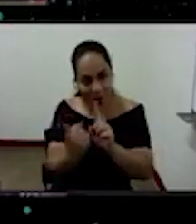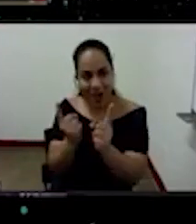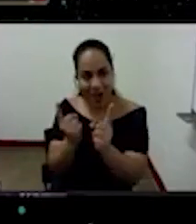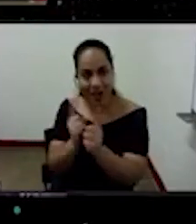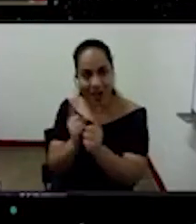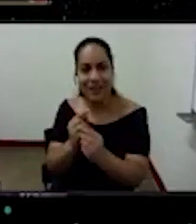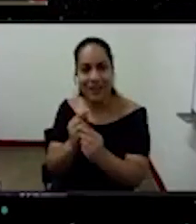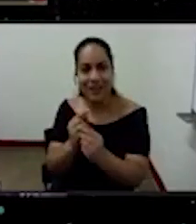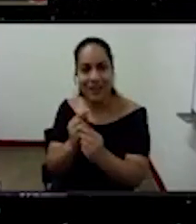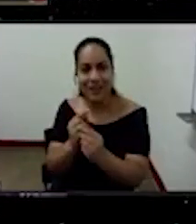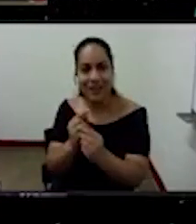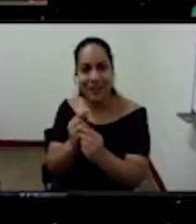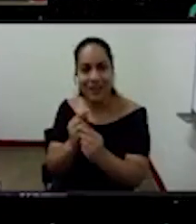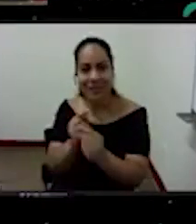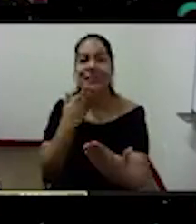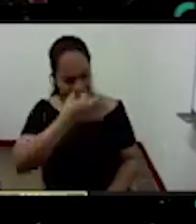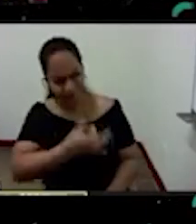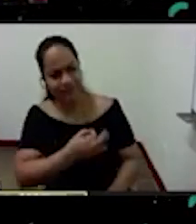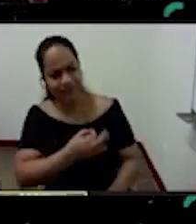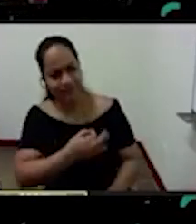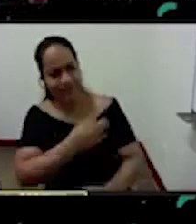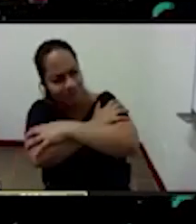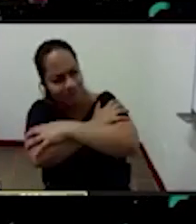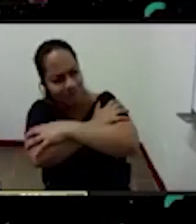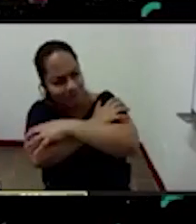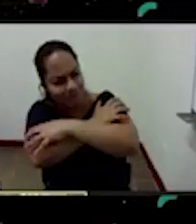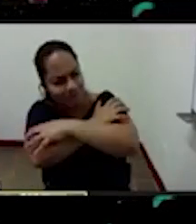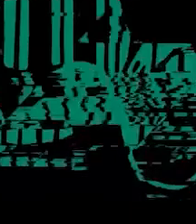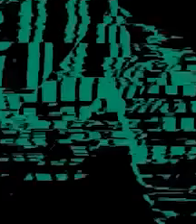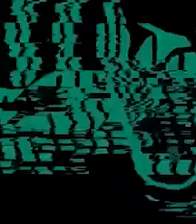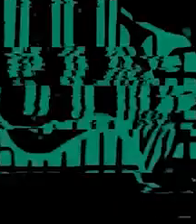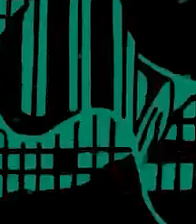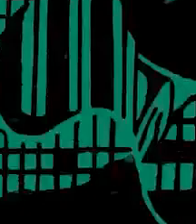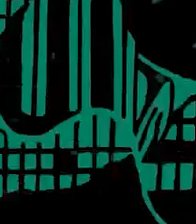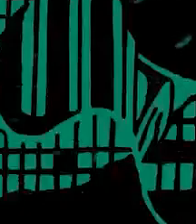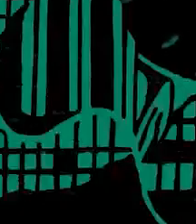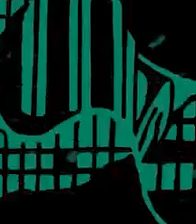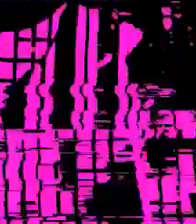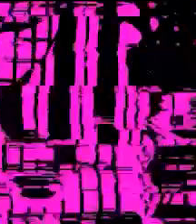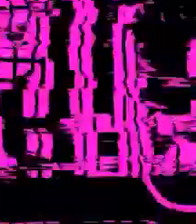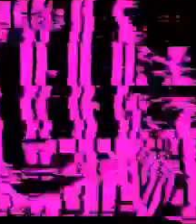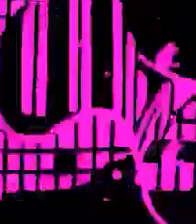seguro que sí un abrazo y muchas gracias gracias